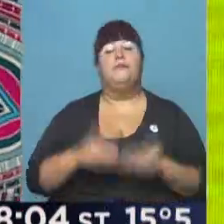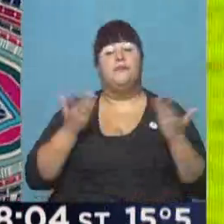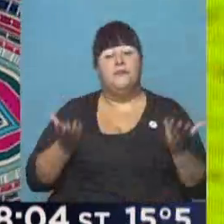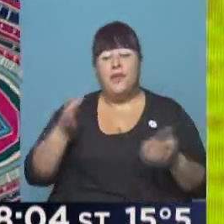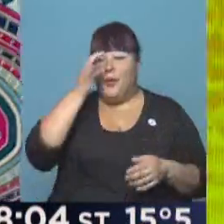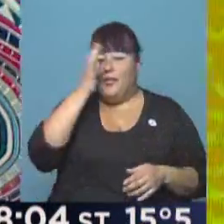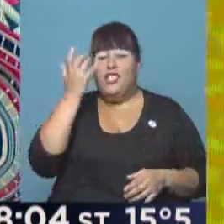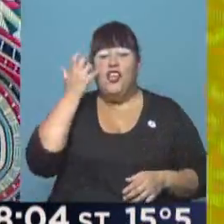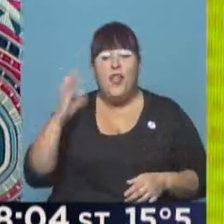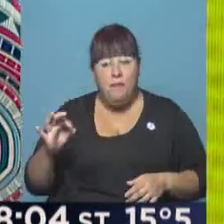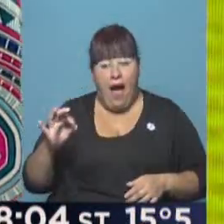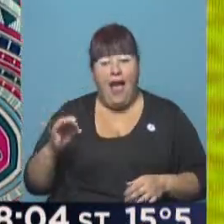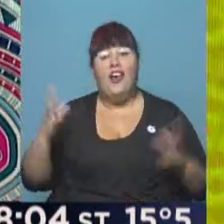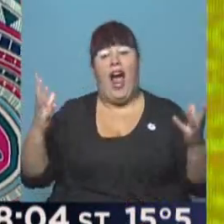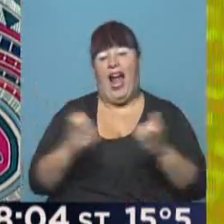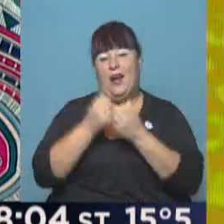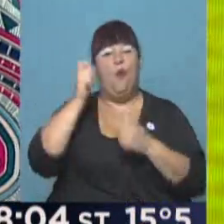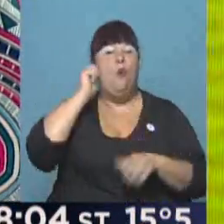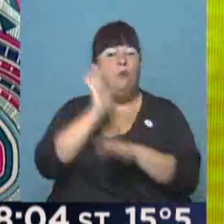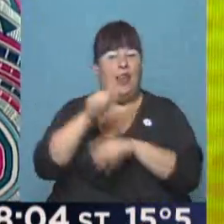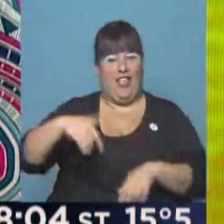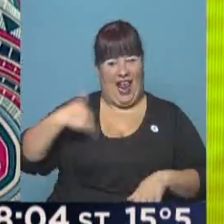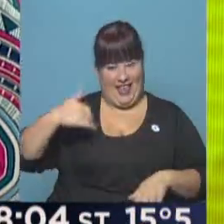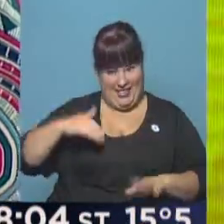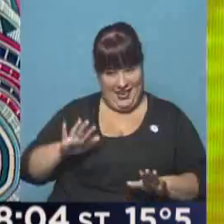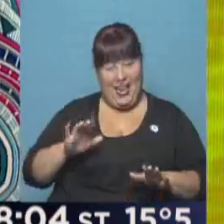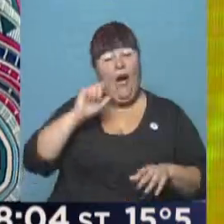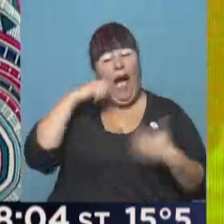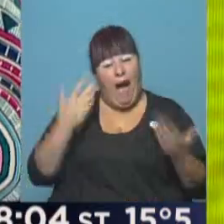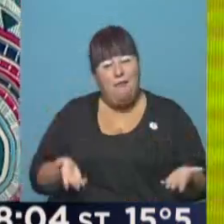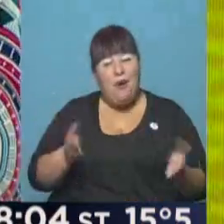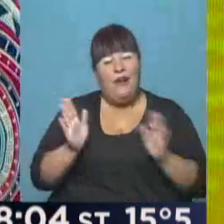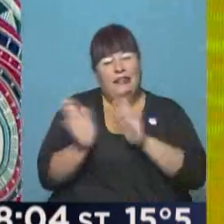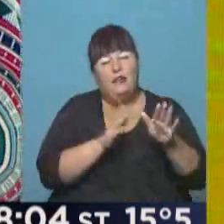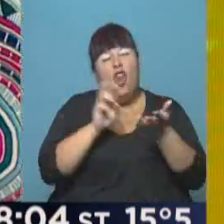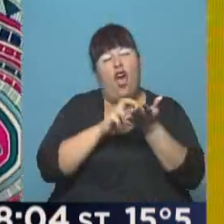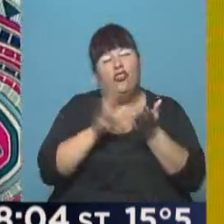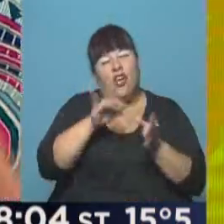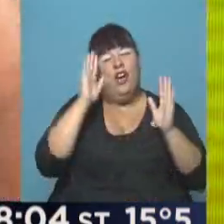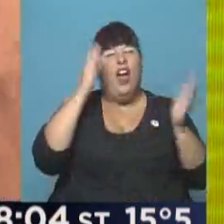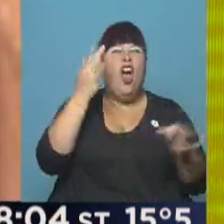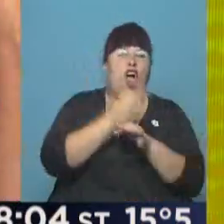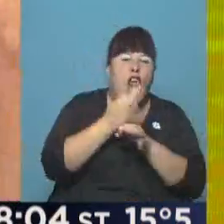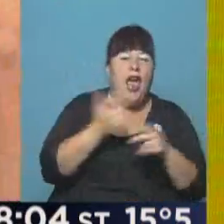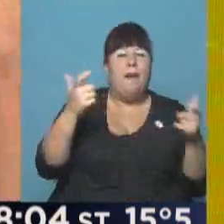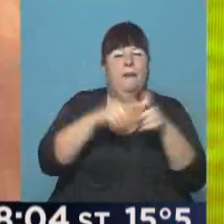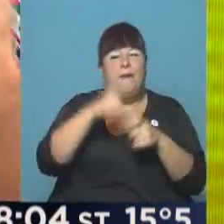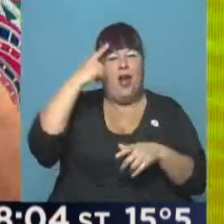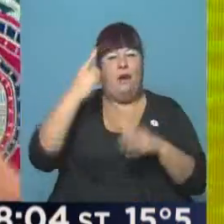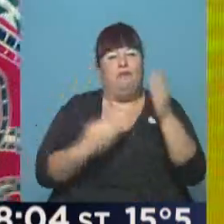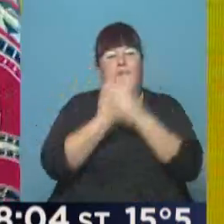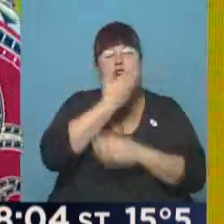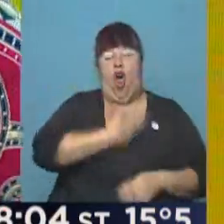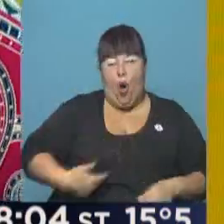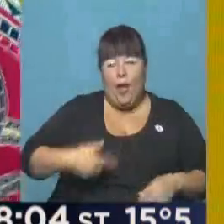Señores, 25 de mayo, un nuevo aniversario del cumpleaños de la patria y es bueno salirnos de lo que recordamos del colegio, los miembros de la primera junta,